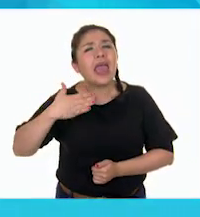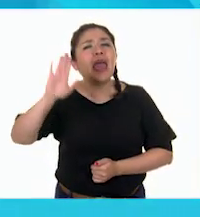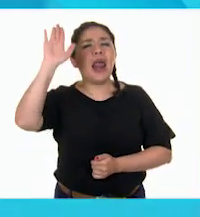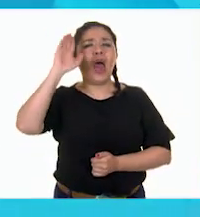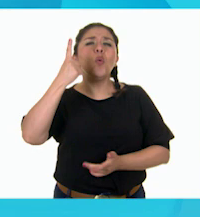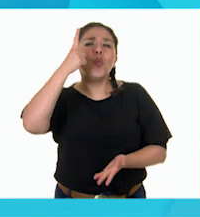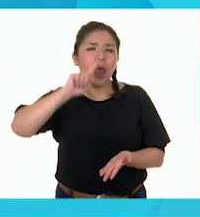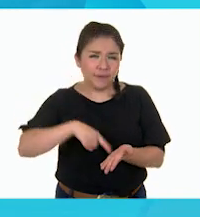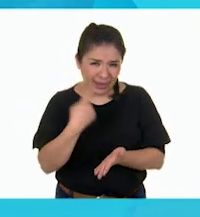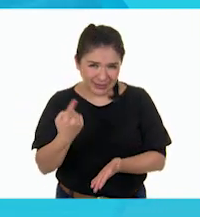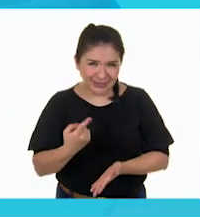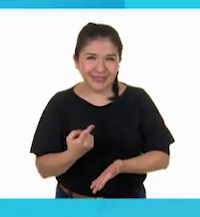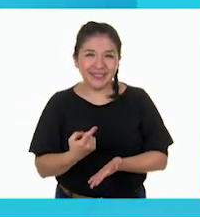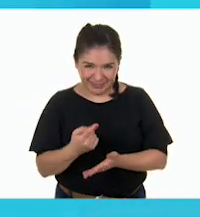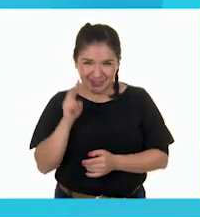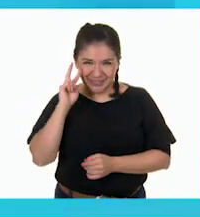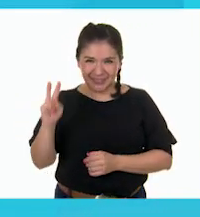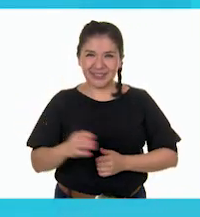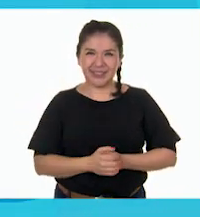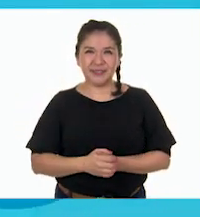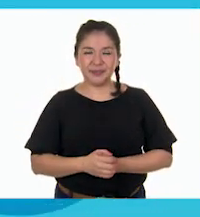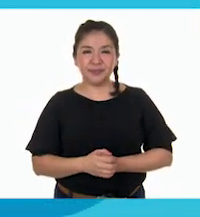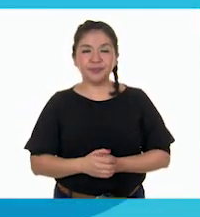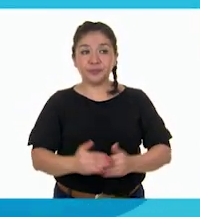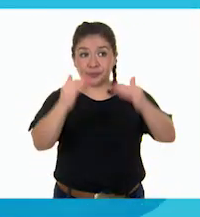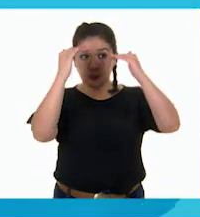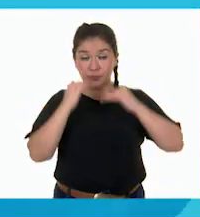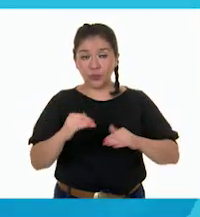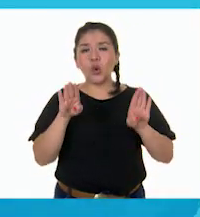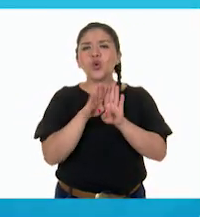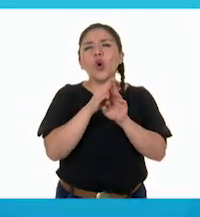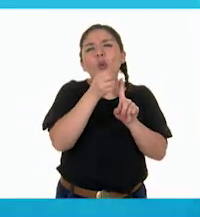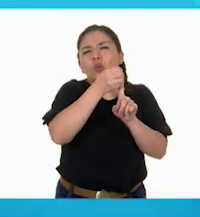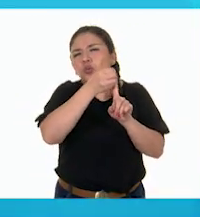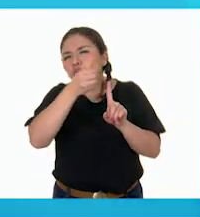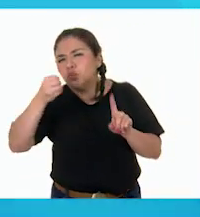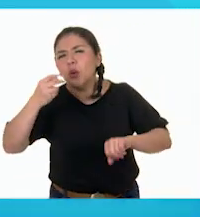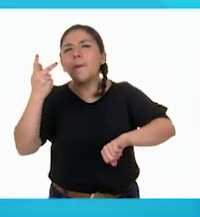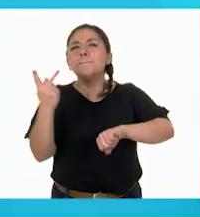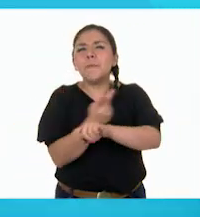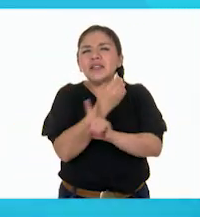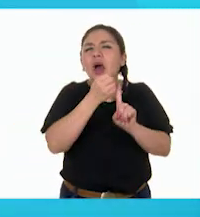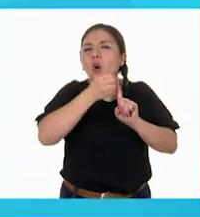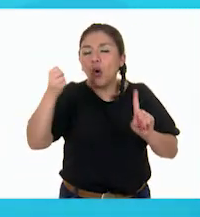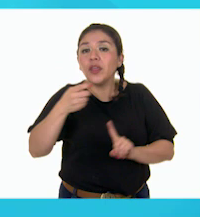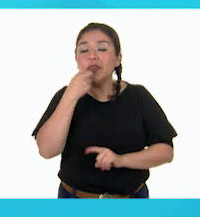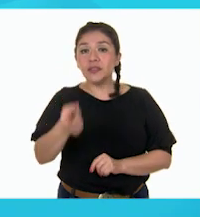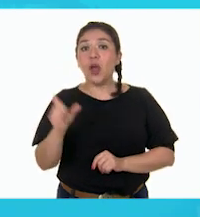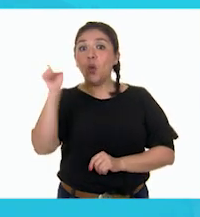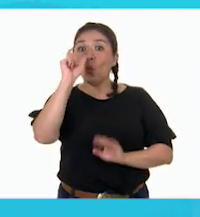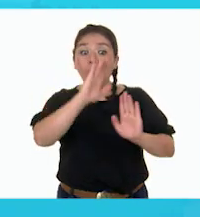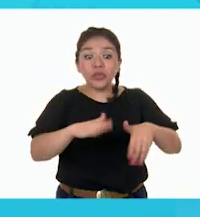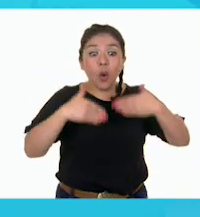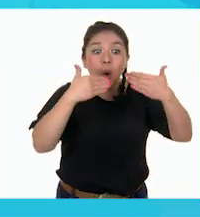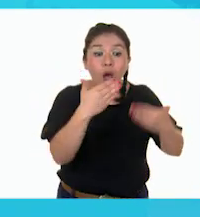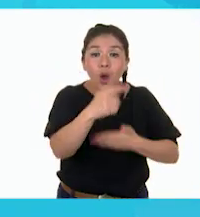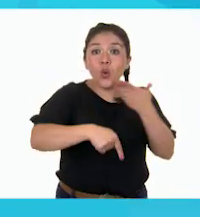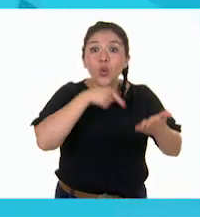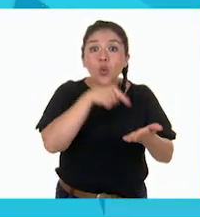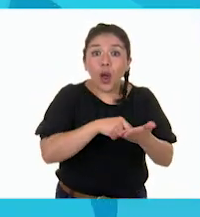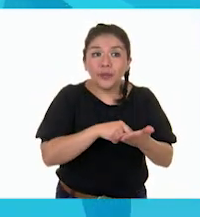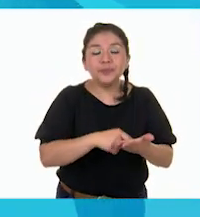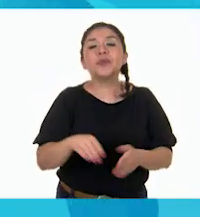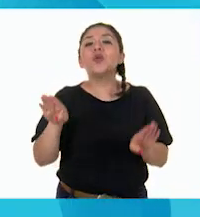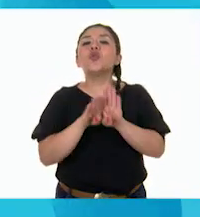se era. Bien. Para ir contando lo que ocurre. Cuando llegó a ese lugar. Y